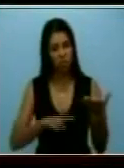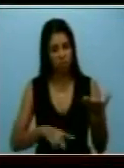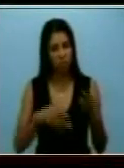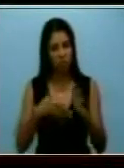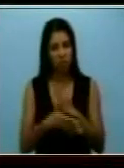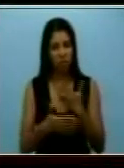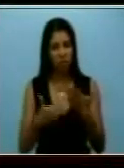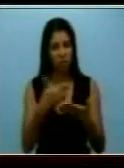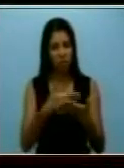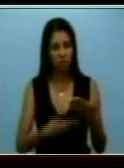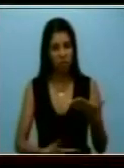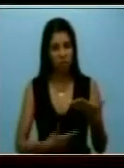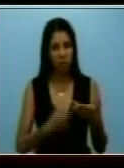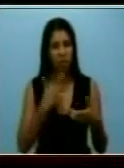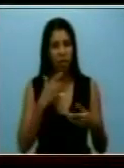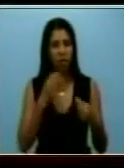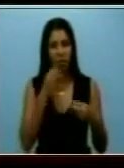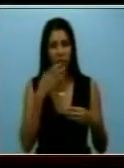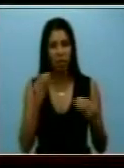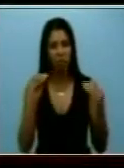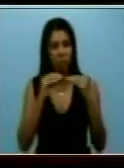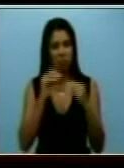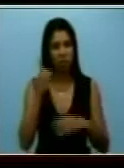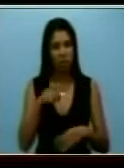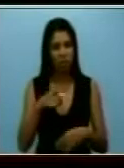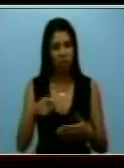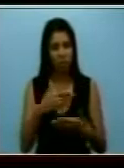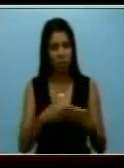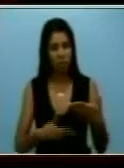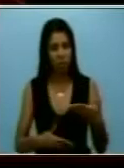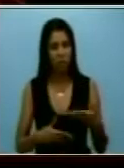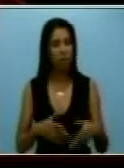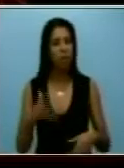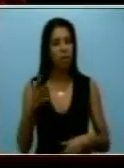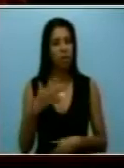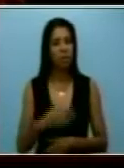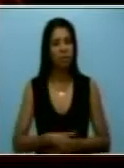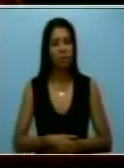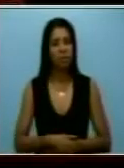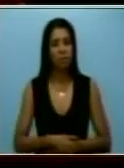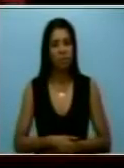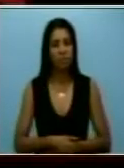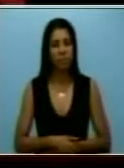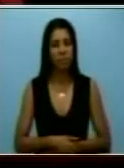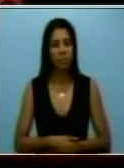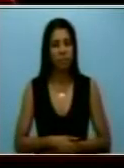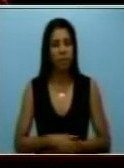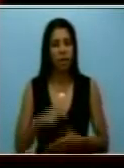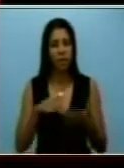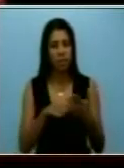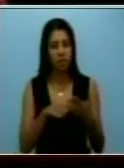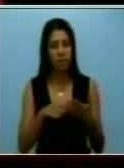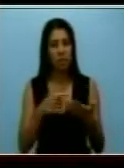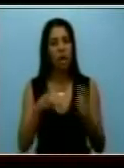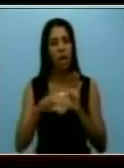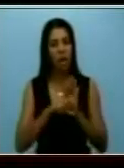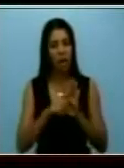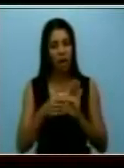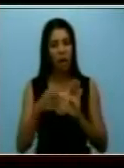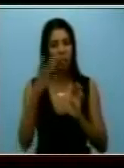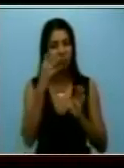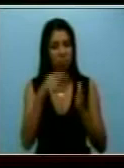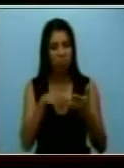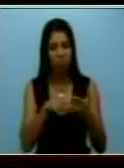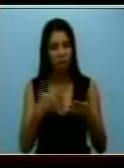Estado, adecuarla a las realidades, entendiendo que esta ley se convierte en un